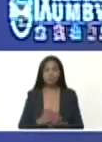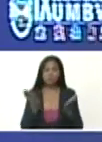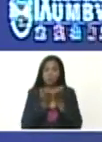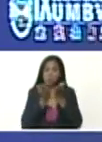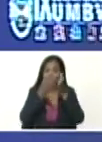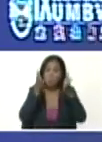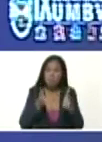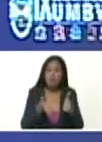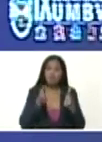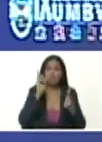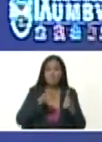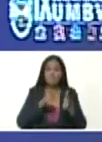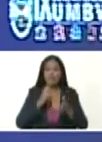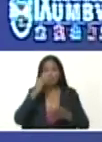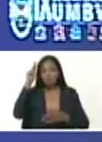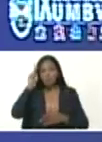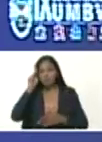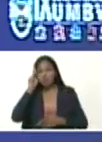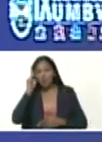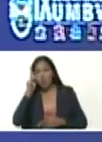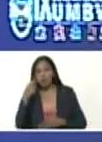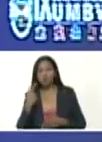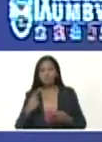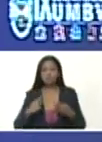estudiantes, profesores,